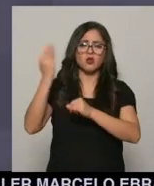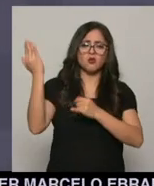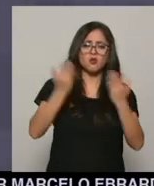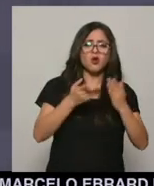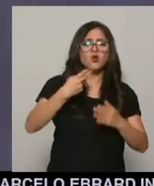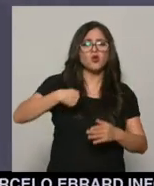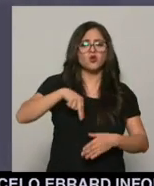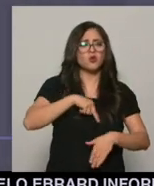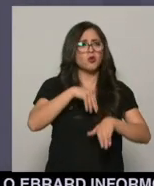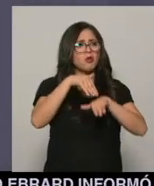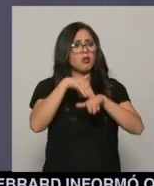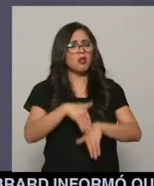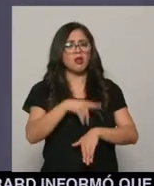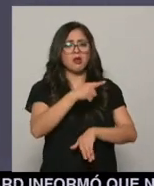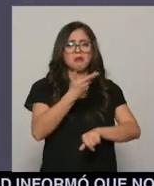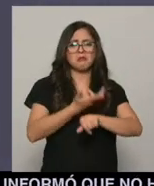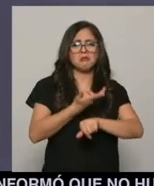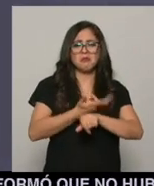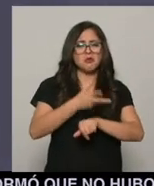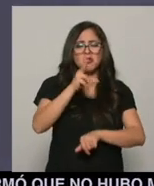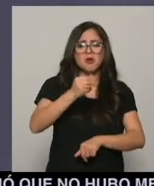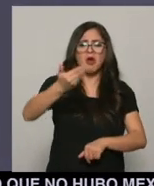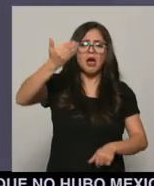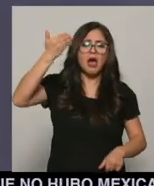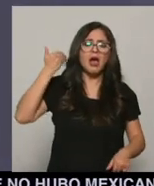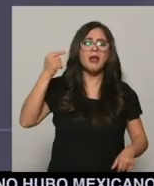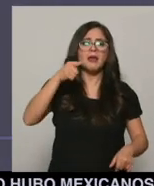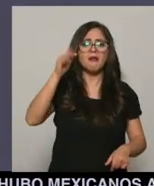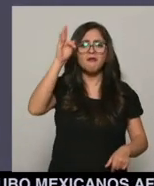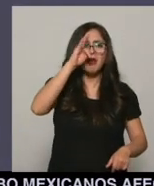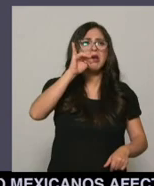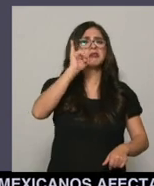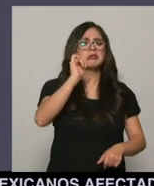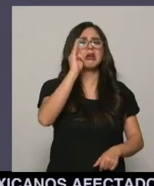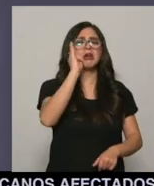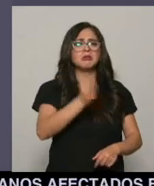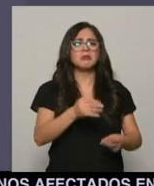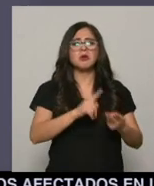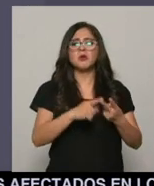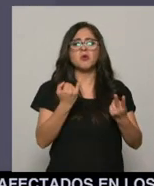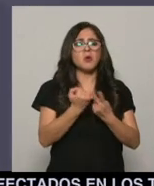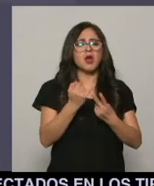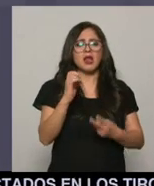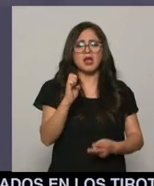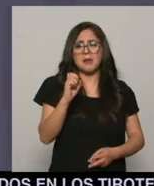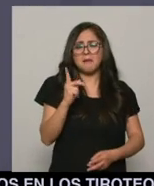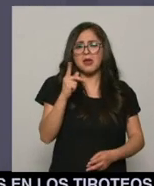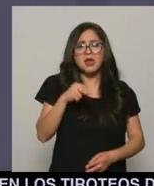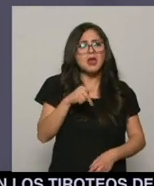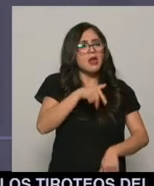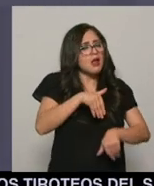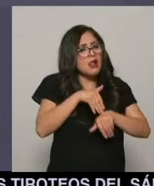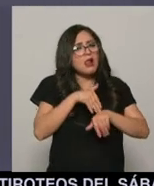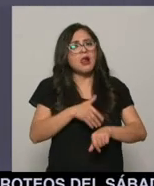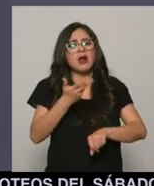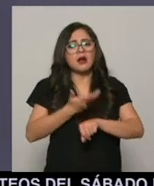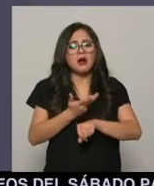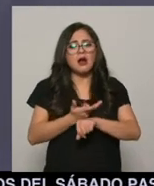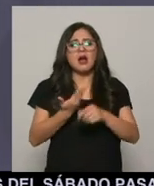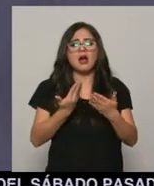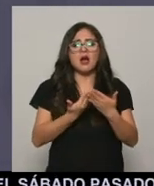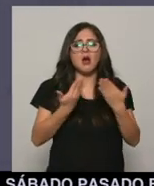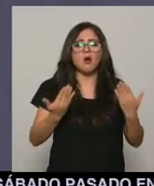los norteamericanos como estuvo Calderón entregado totalmente y como estuvo entregado Peña Nieto. Hay un tema de soberanía